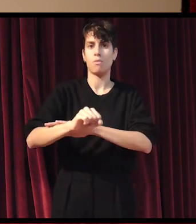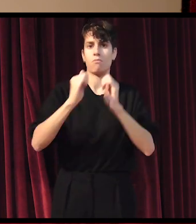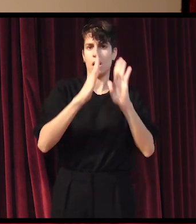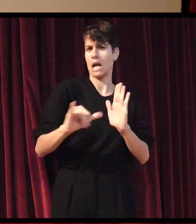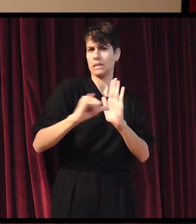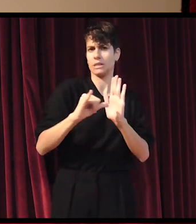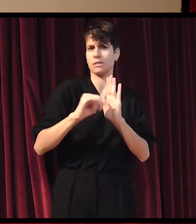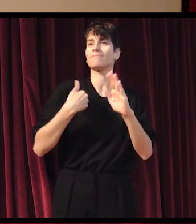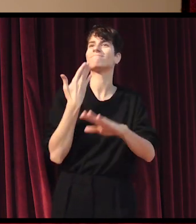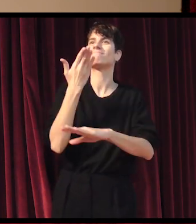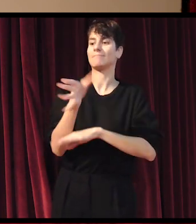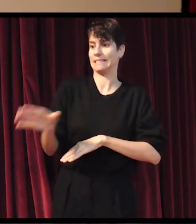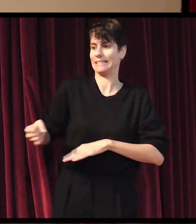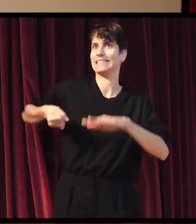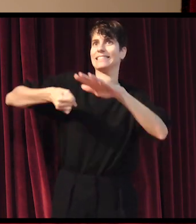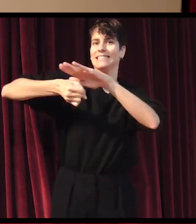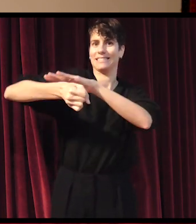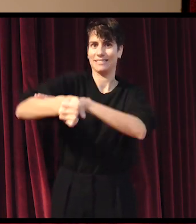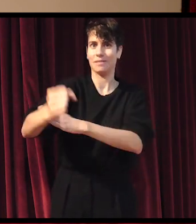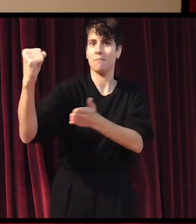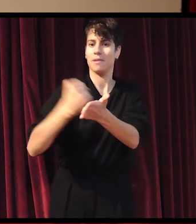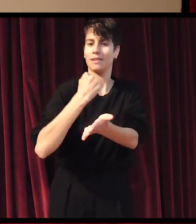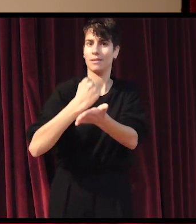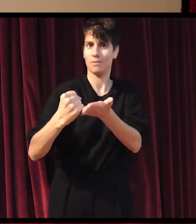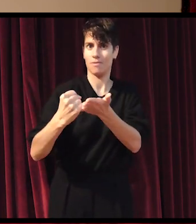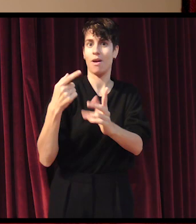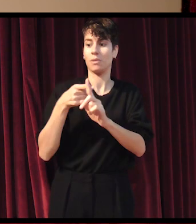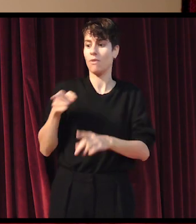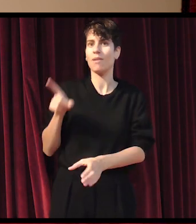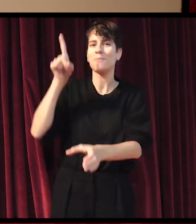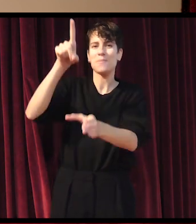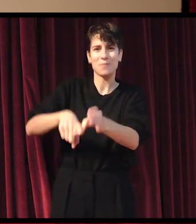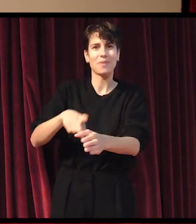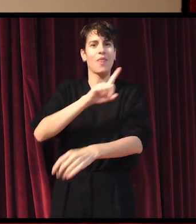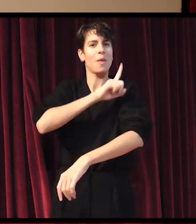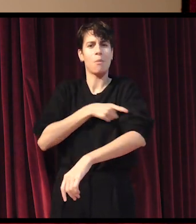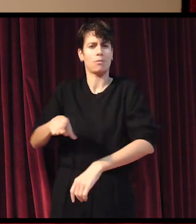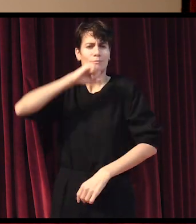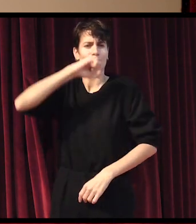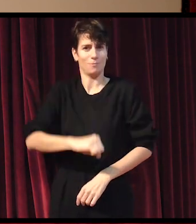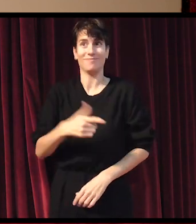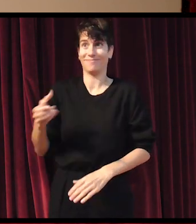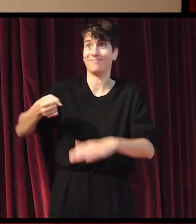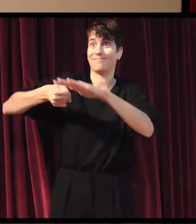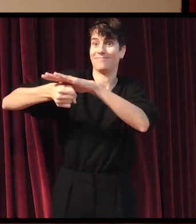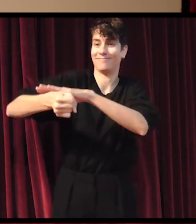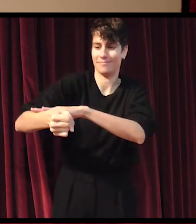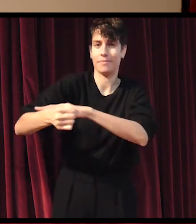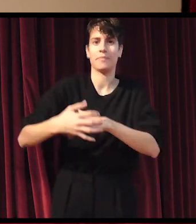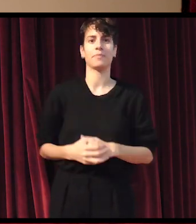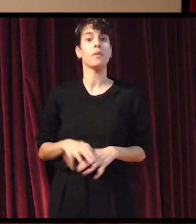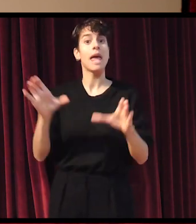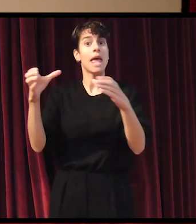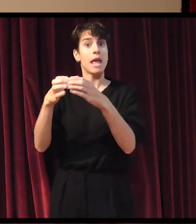vivienda para poder hacer la ficha y para que pueda practicar este deporte que tanto le gusta. Acudimos a un